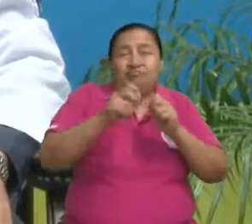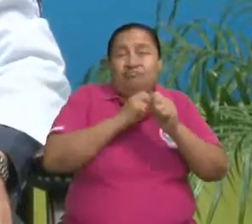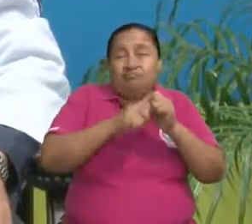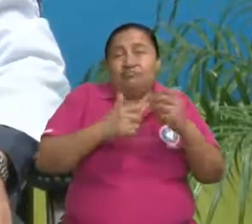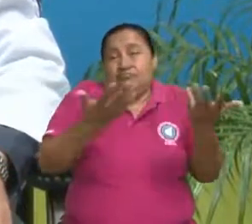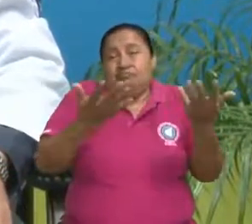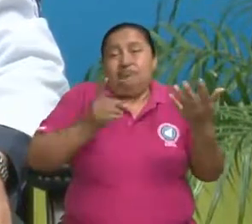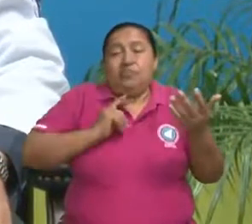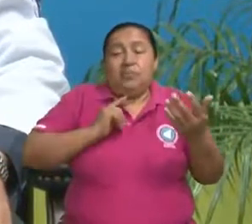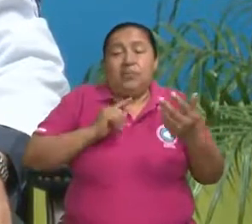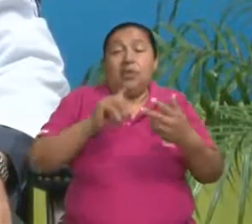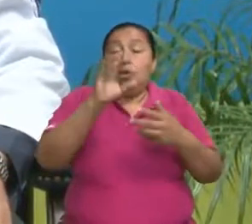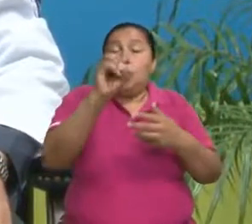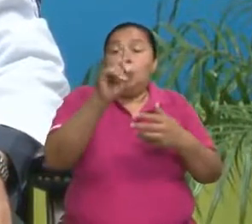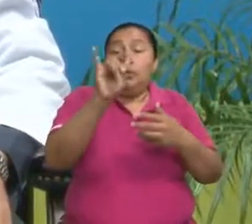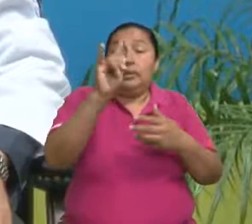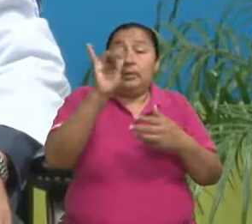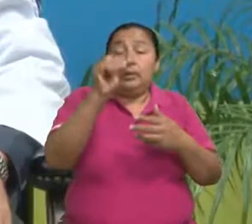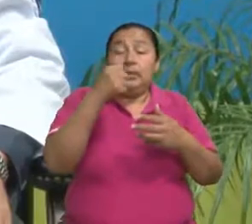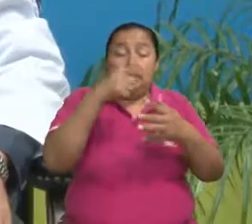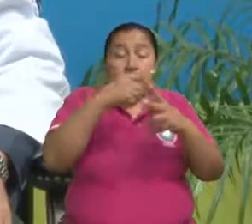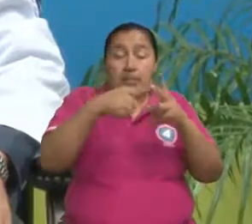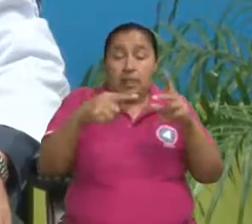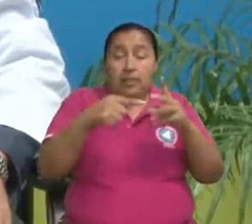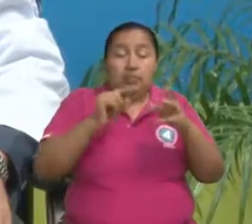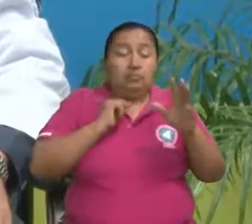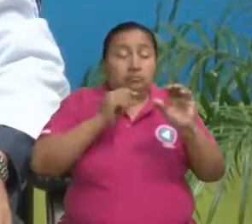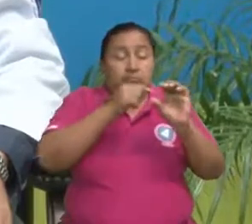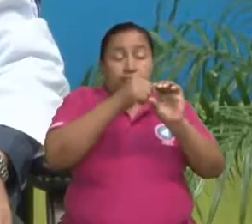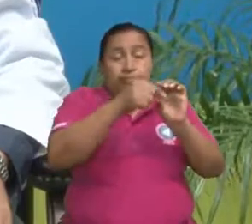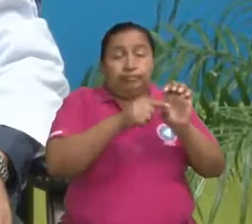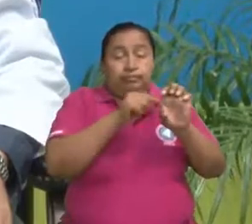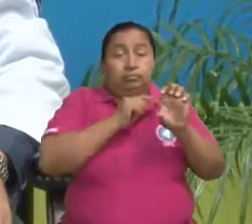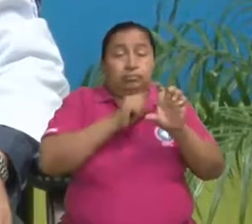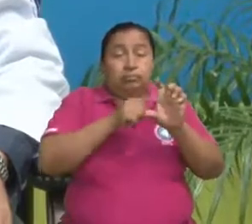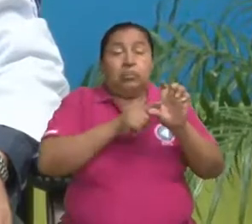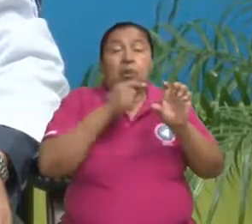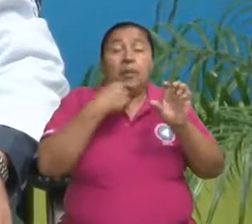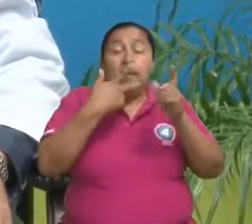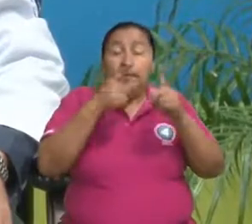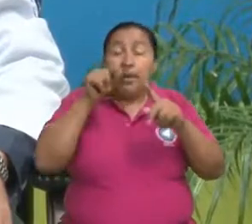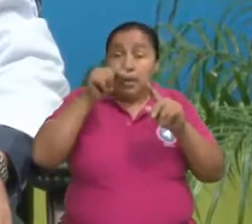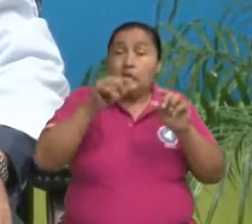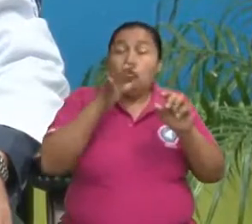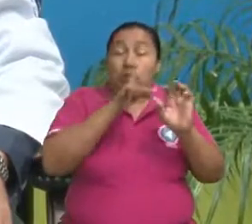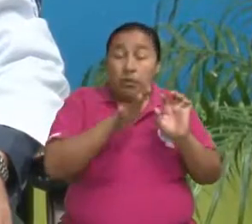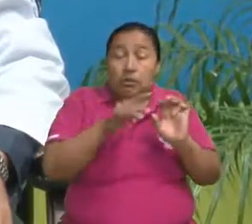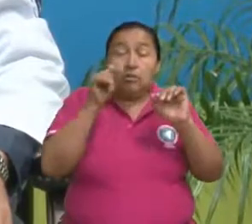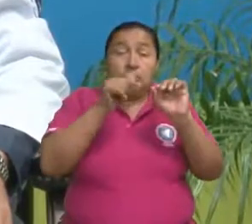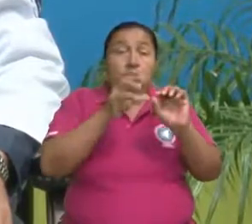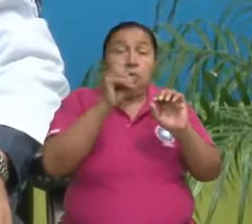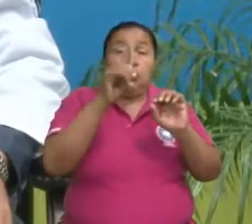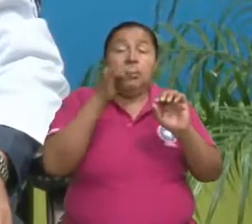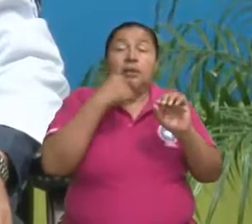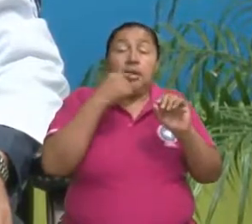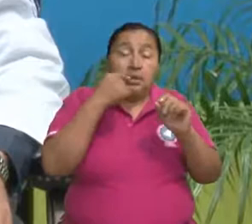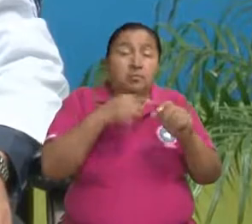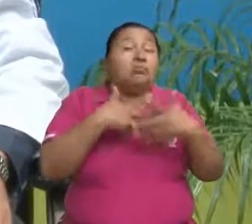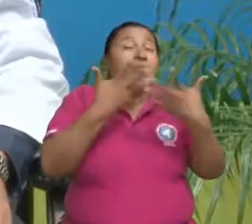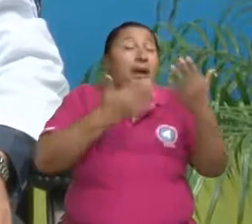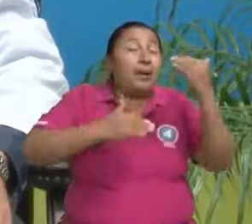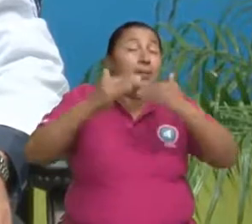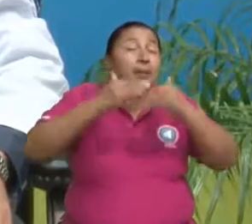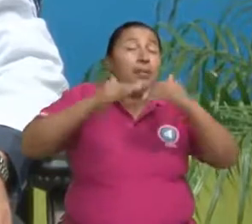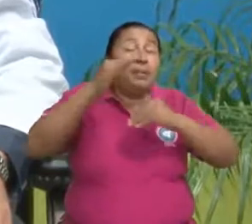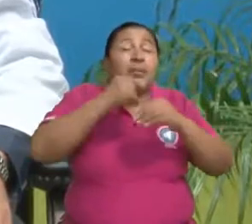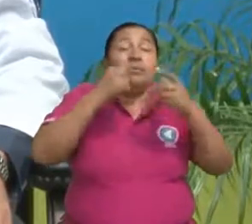Tiene la otitis media... no es por nada, pero en los niños es la causa más frecuente